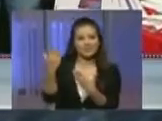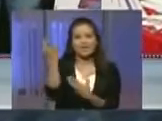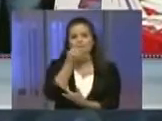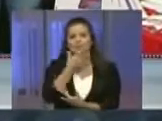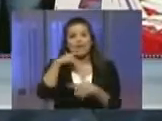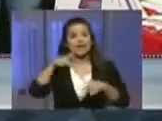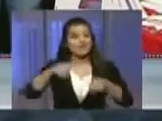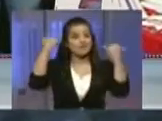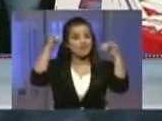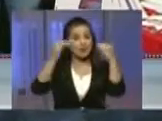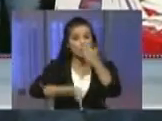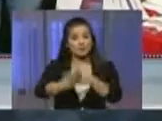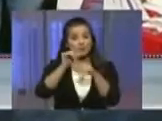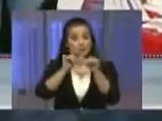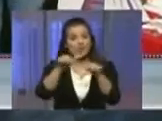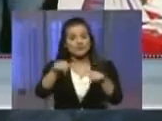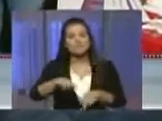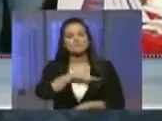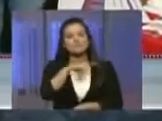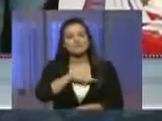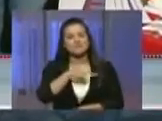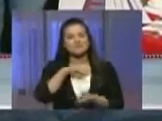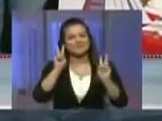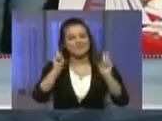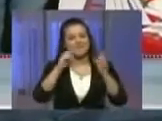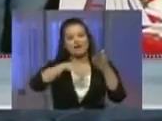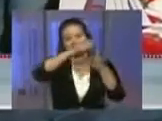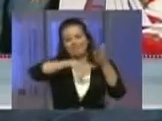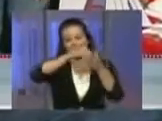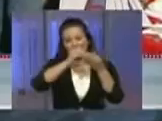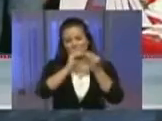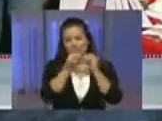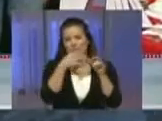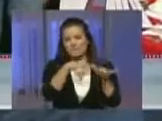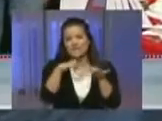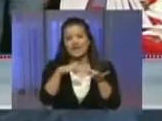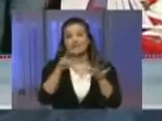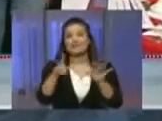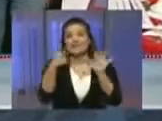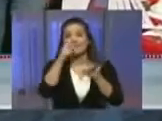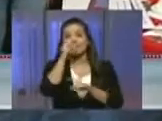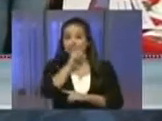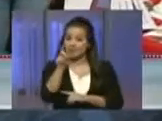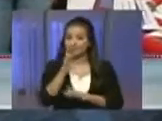celebración de la gran misión barrio nuevo tricolor en su séptimo aniversario